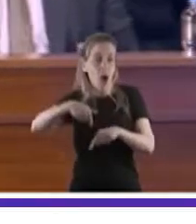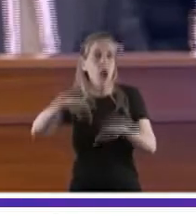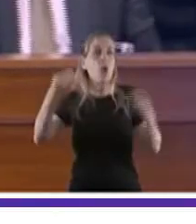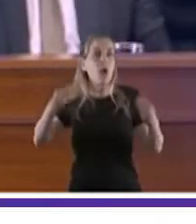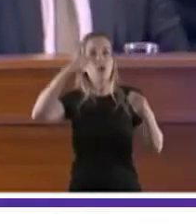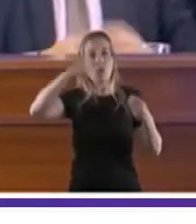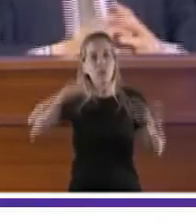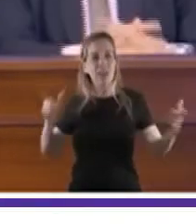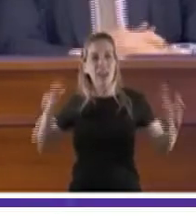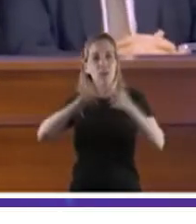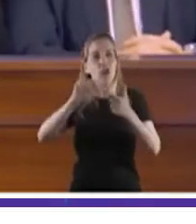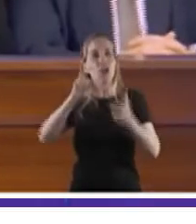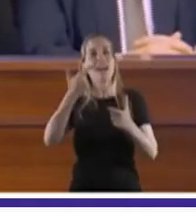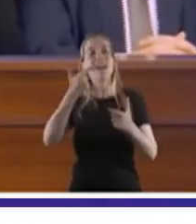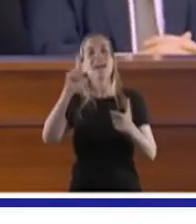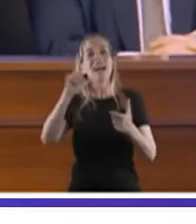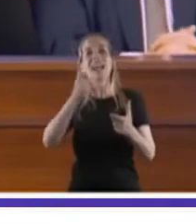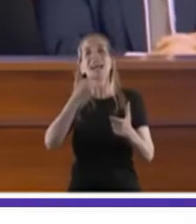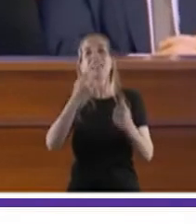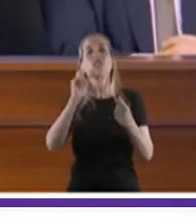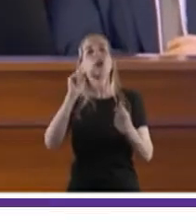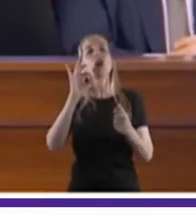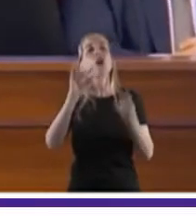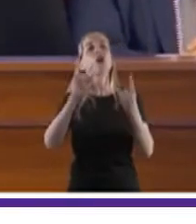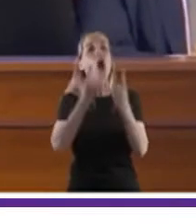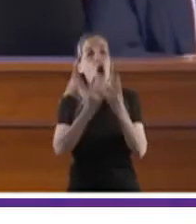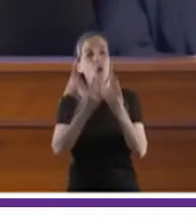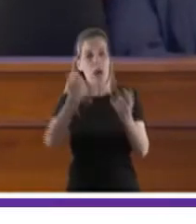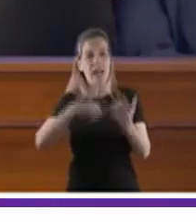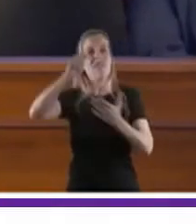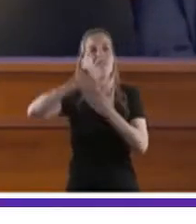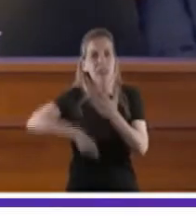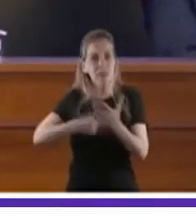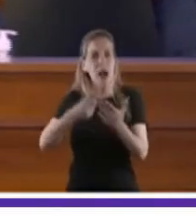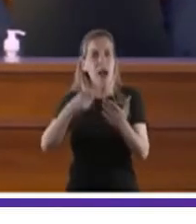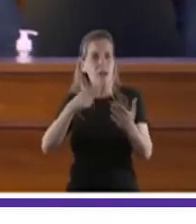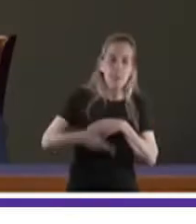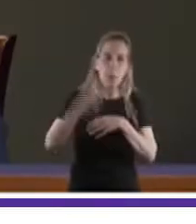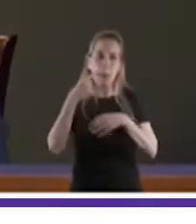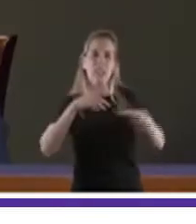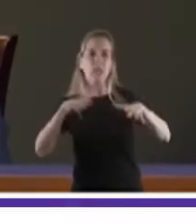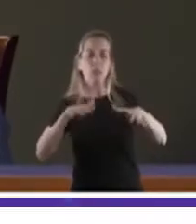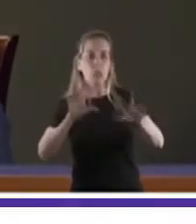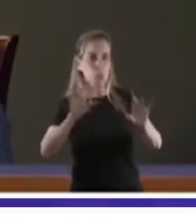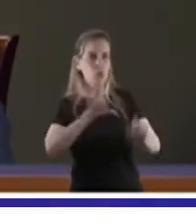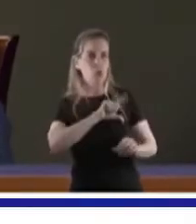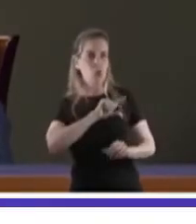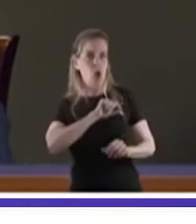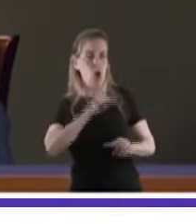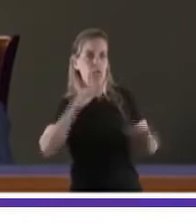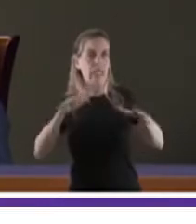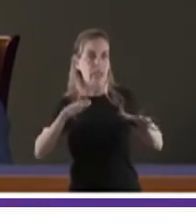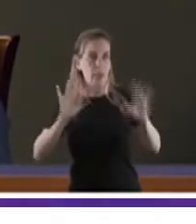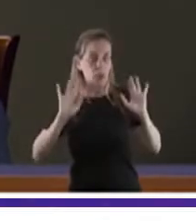la solar, la eólica y también la hidroeléctrica, para que en un tiempo prudencial, en los próximos años, aproximadamente el 20%